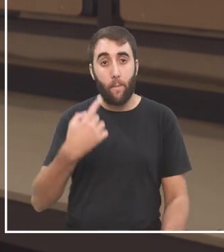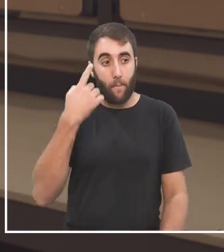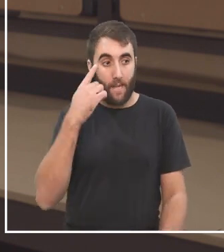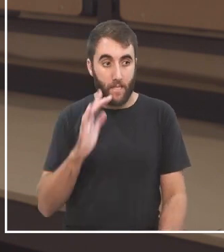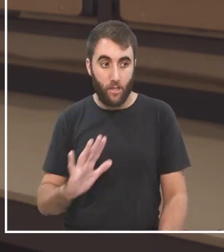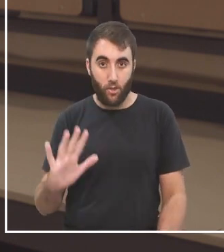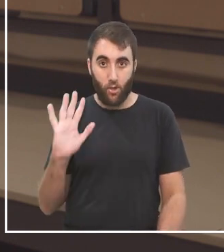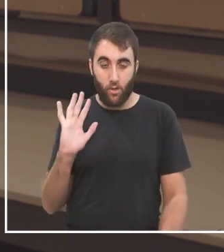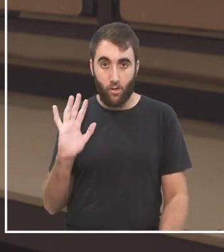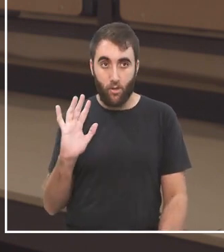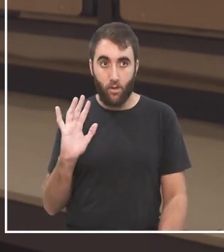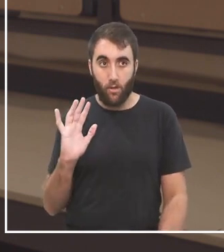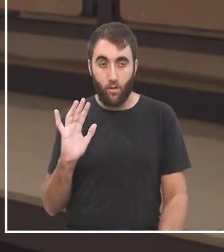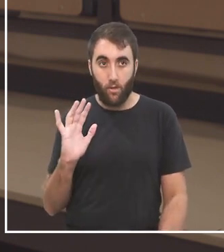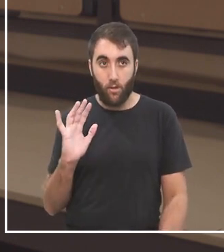de